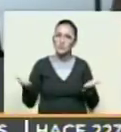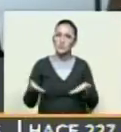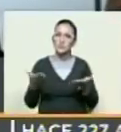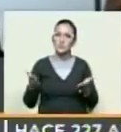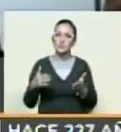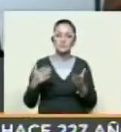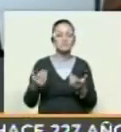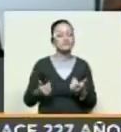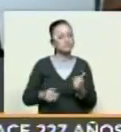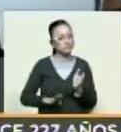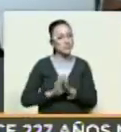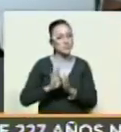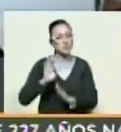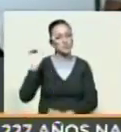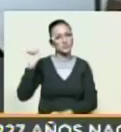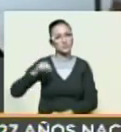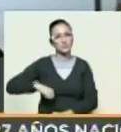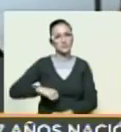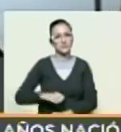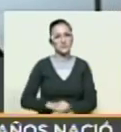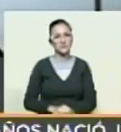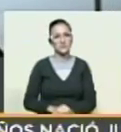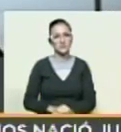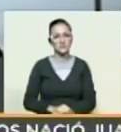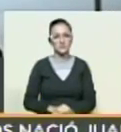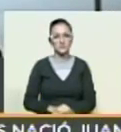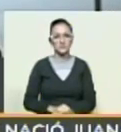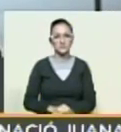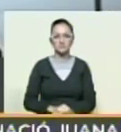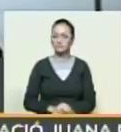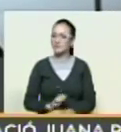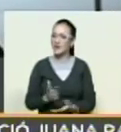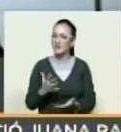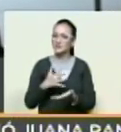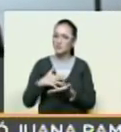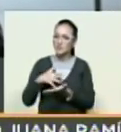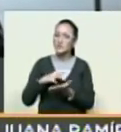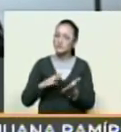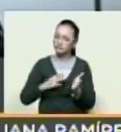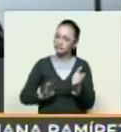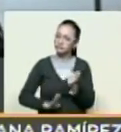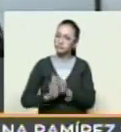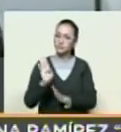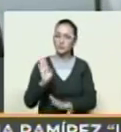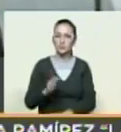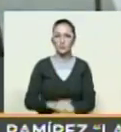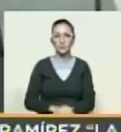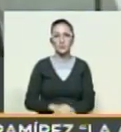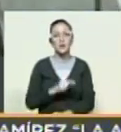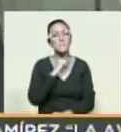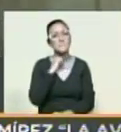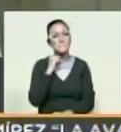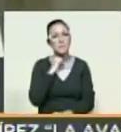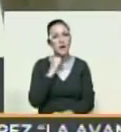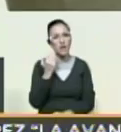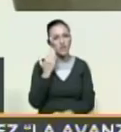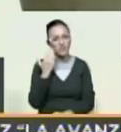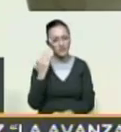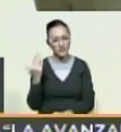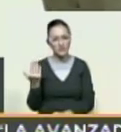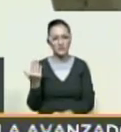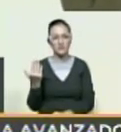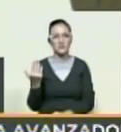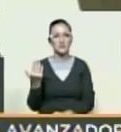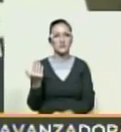vez más posible para contrarrestar esta situación. Que el padre Rabacio, con la ciudad de los muchachos,